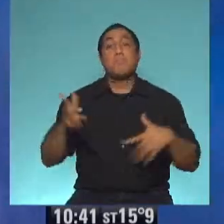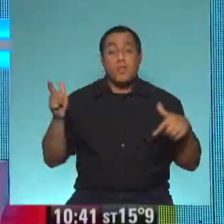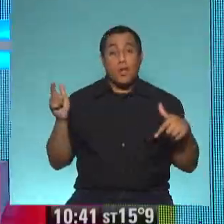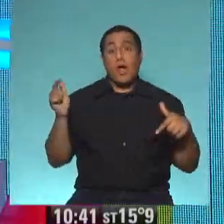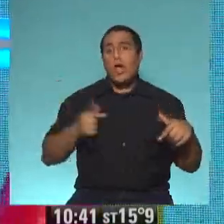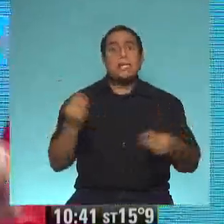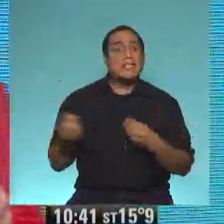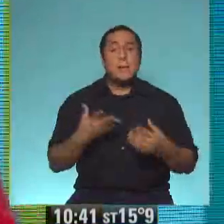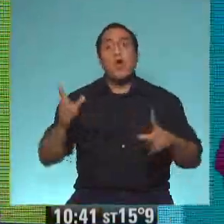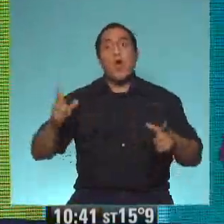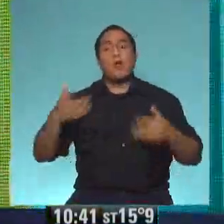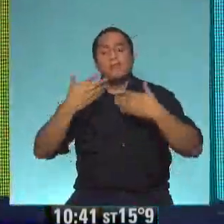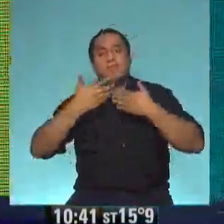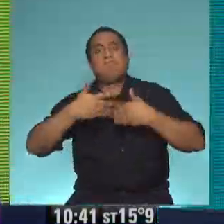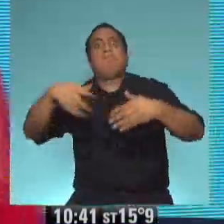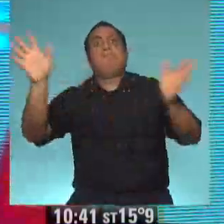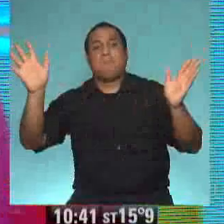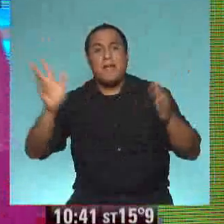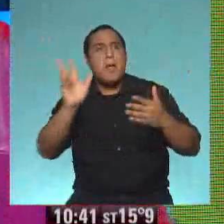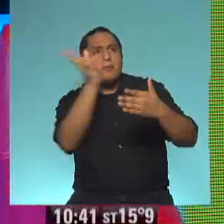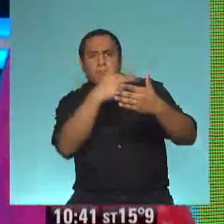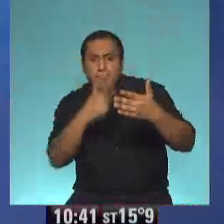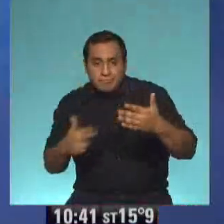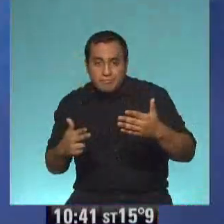abrir puertas del arte